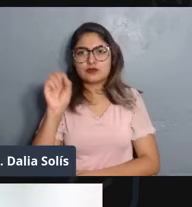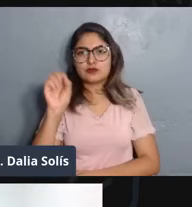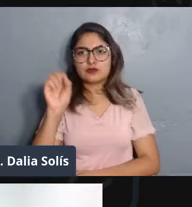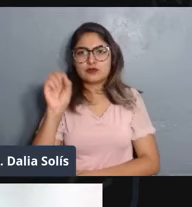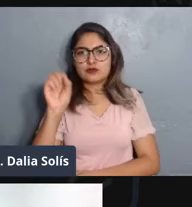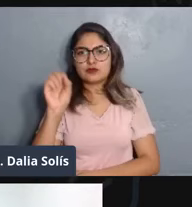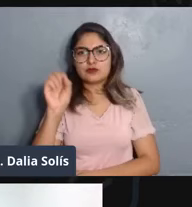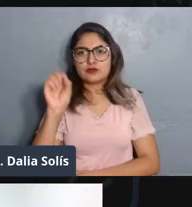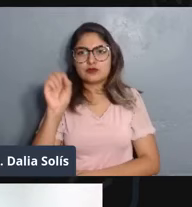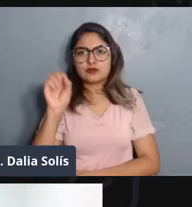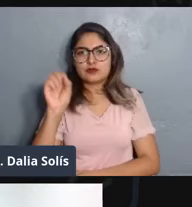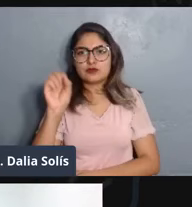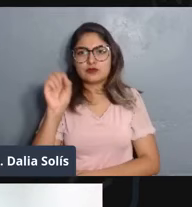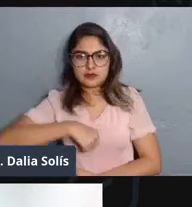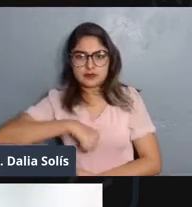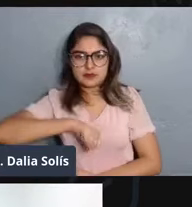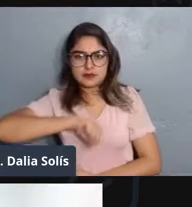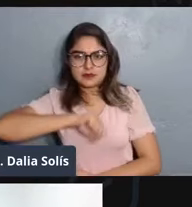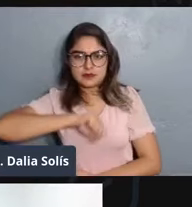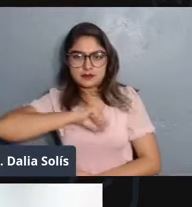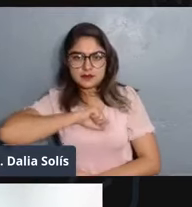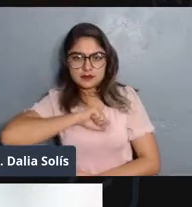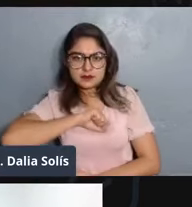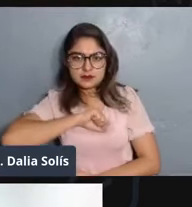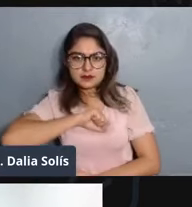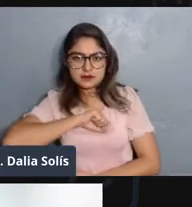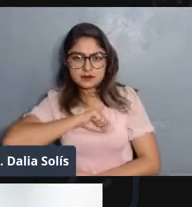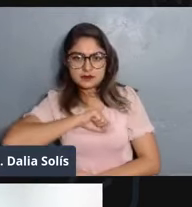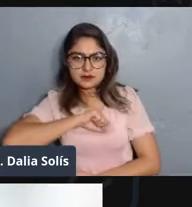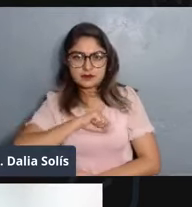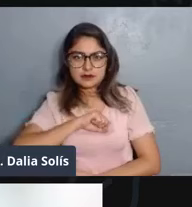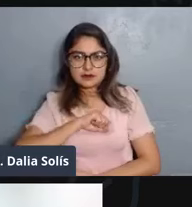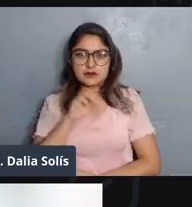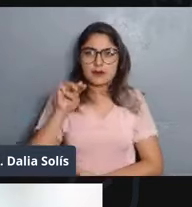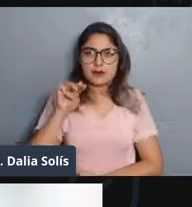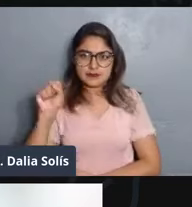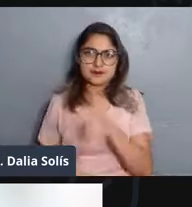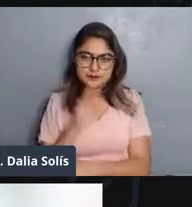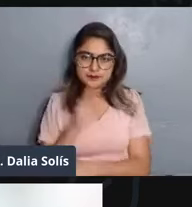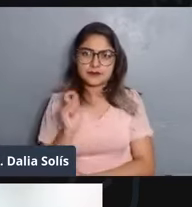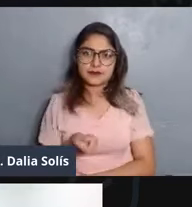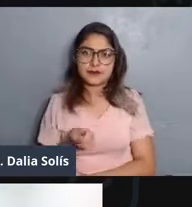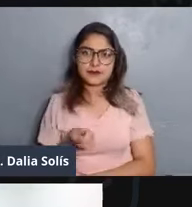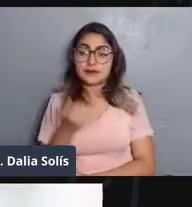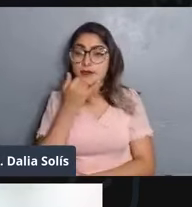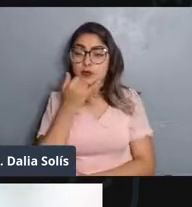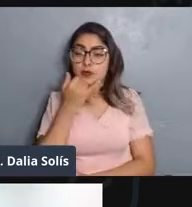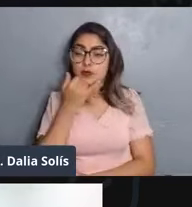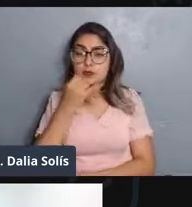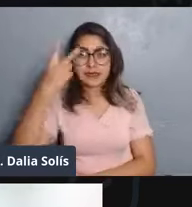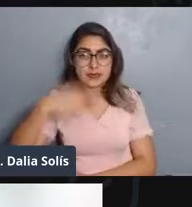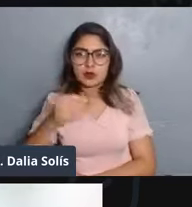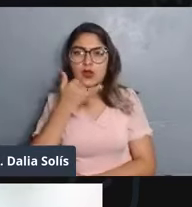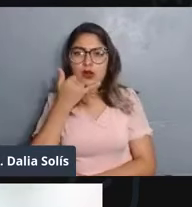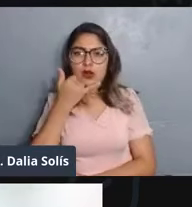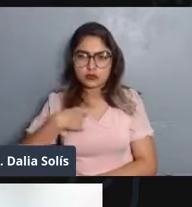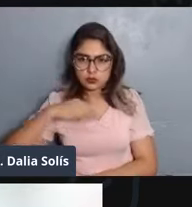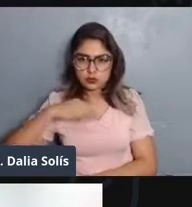no mexicana. Y en esta vamos a hacerlo en cuatro sistemas, en cuatro olones, como él le llama,